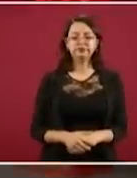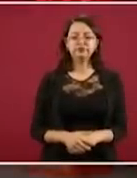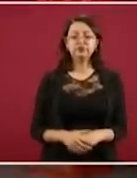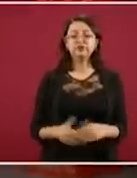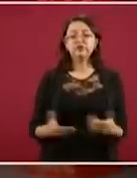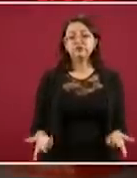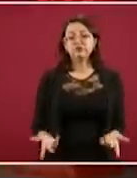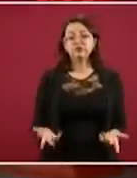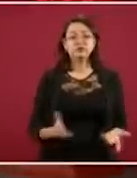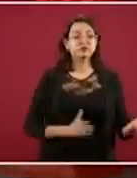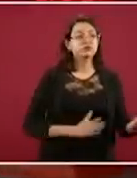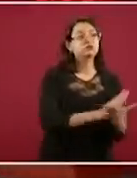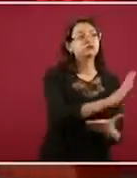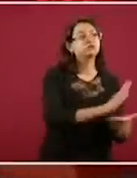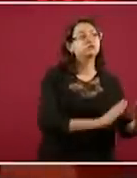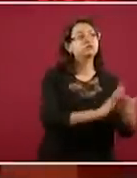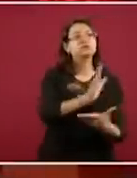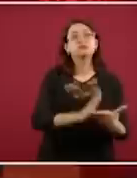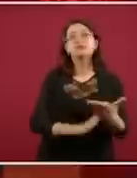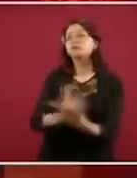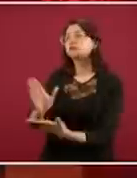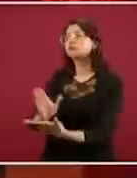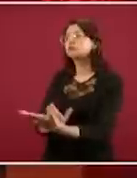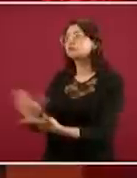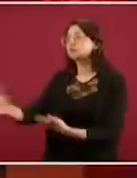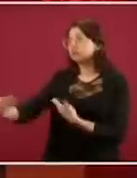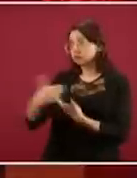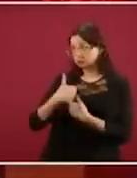o intervencionismo.